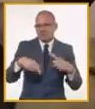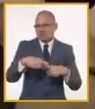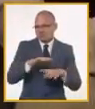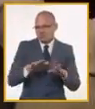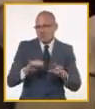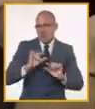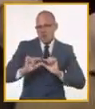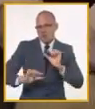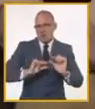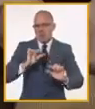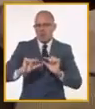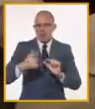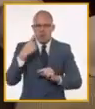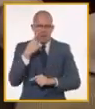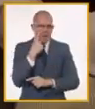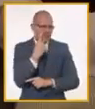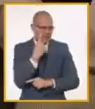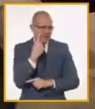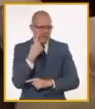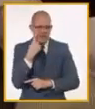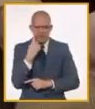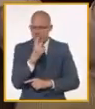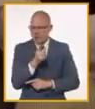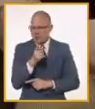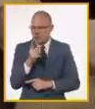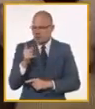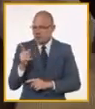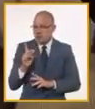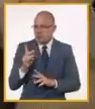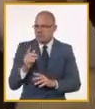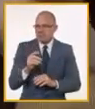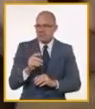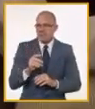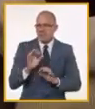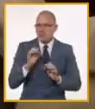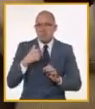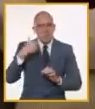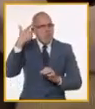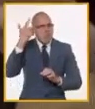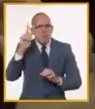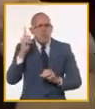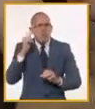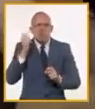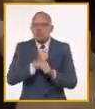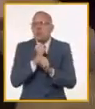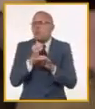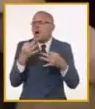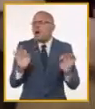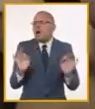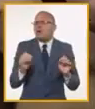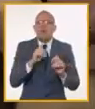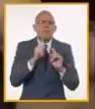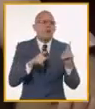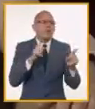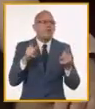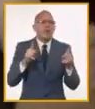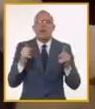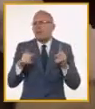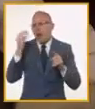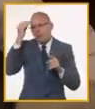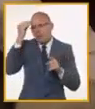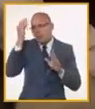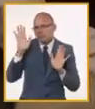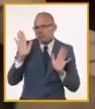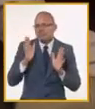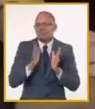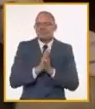Entonces casi que yo... Si me hubieran hecho un plan de preparación, no hubiera sido, pero yo no me daba cuenta de eso. Para mí yo no. Y yo le